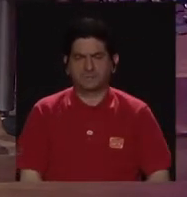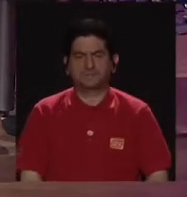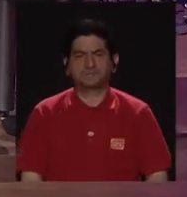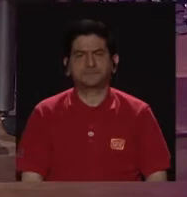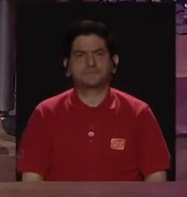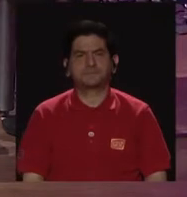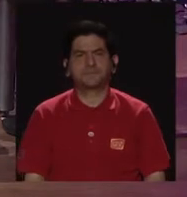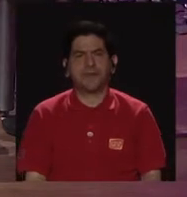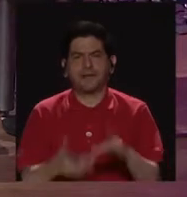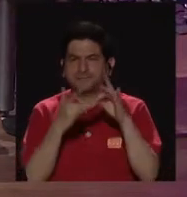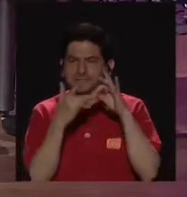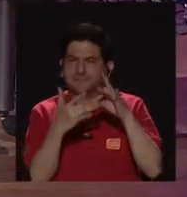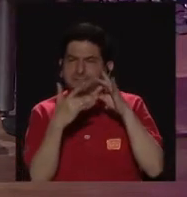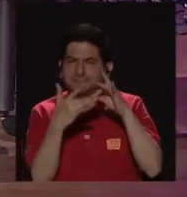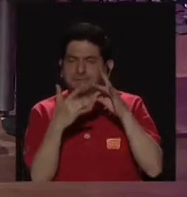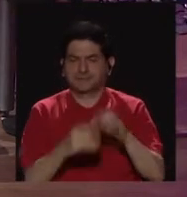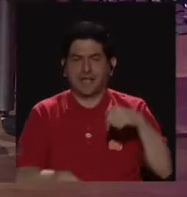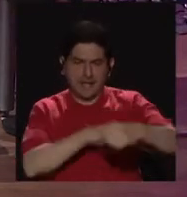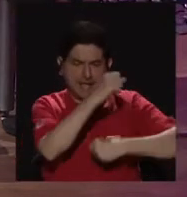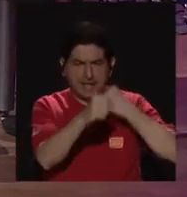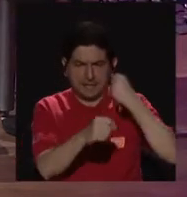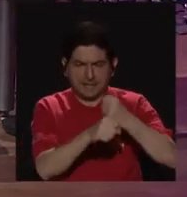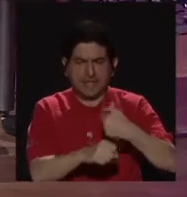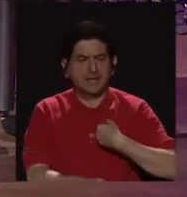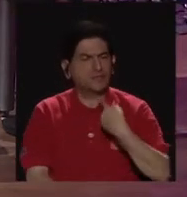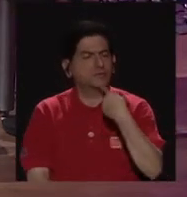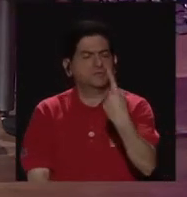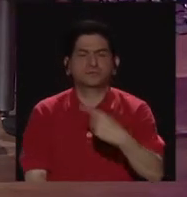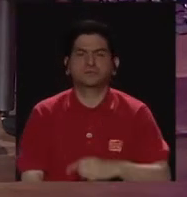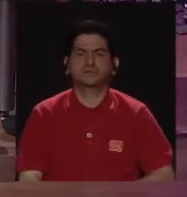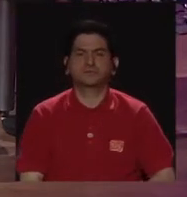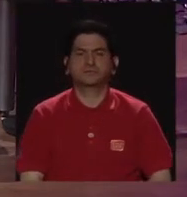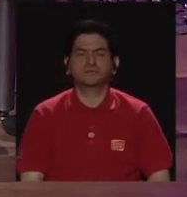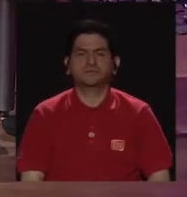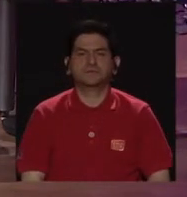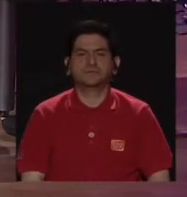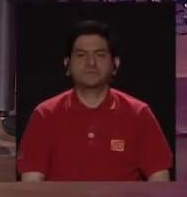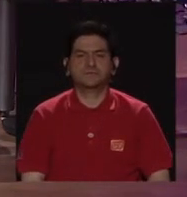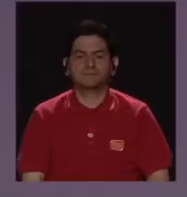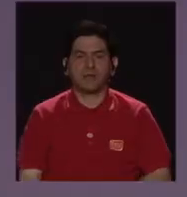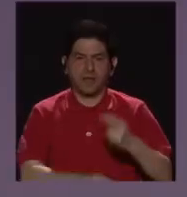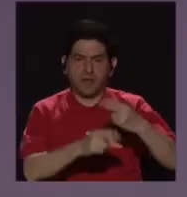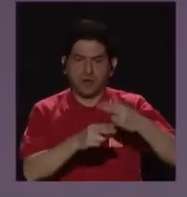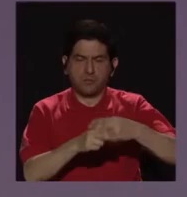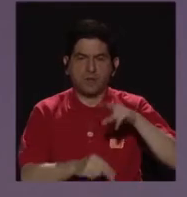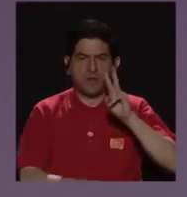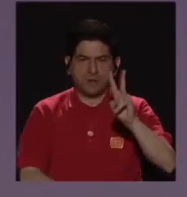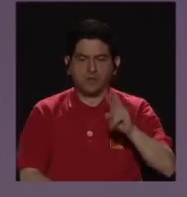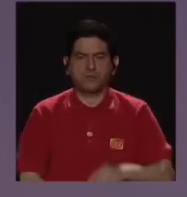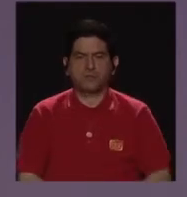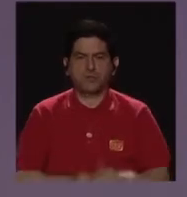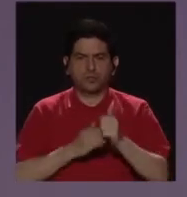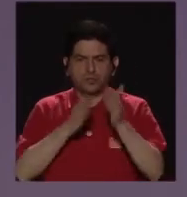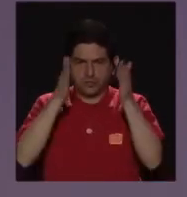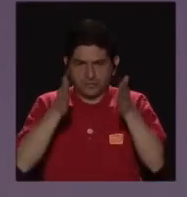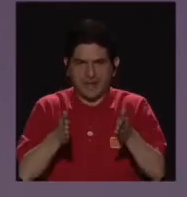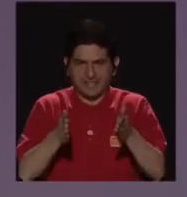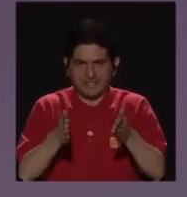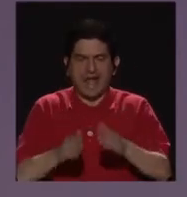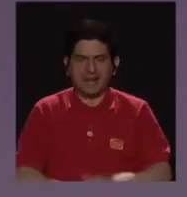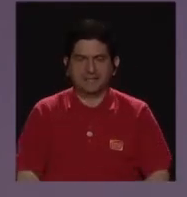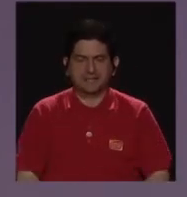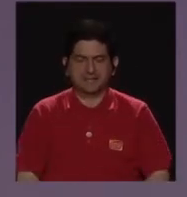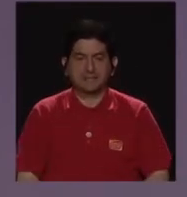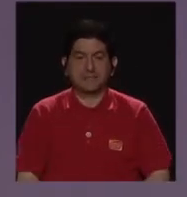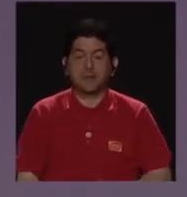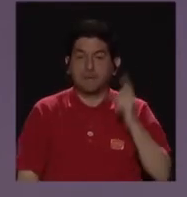en particular este año rescataría la designación de dos mariscal y as en este caso las maris